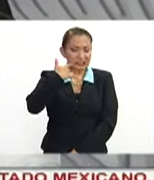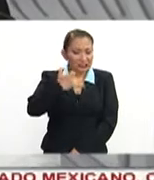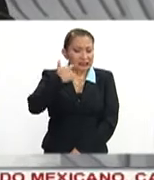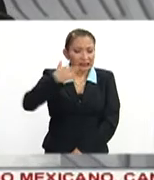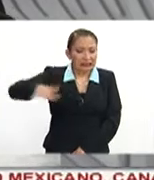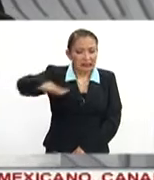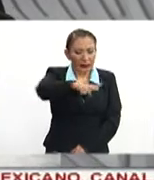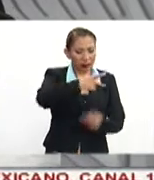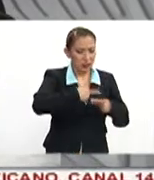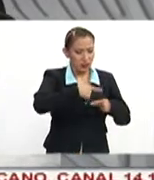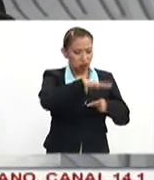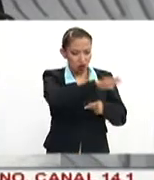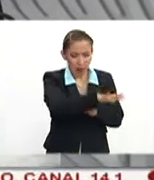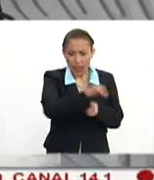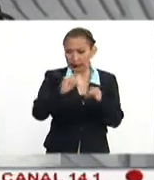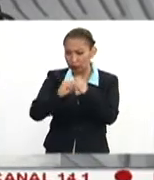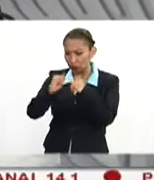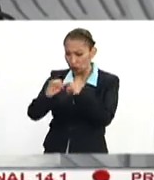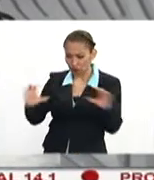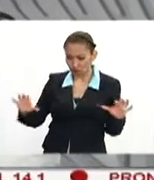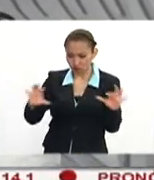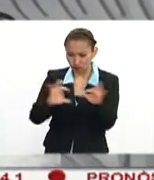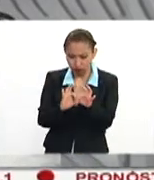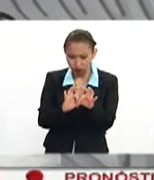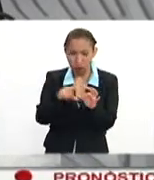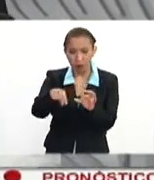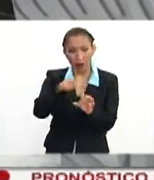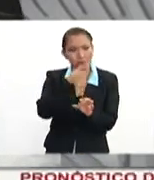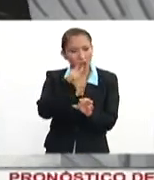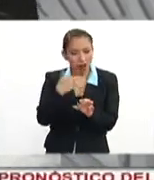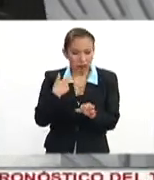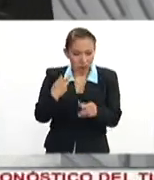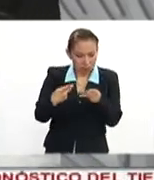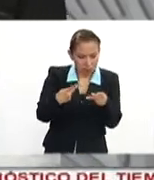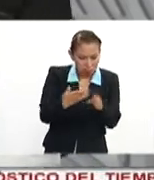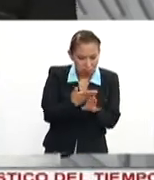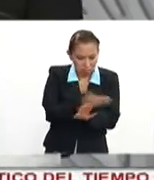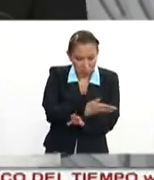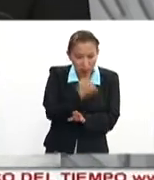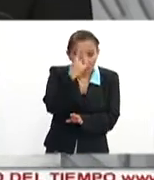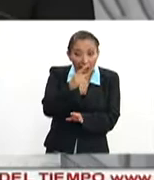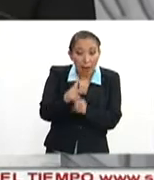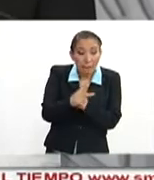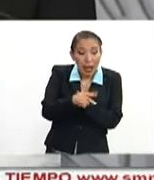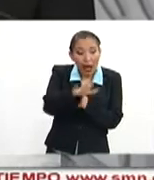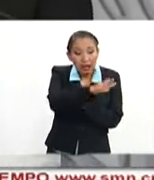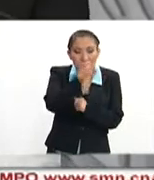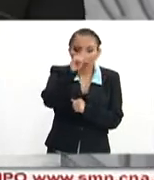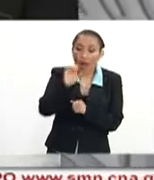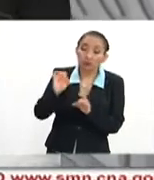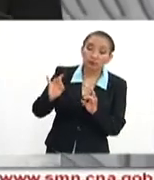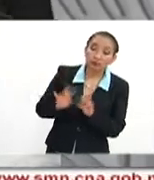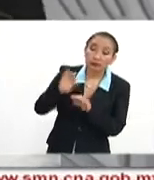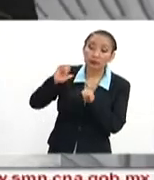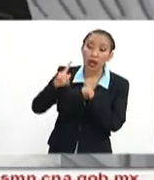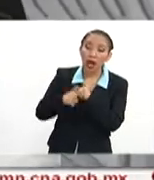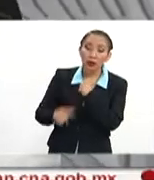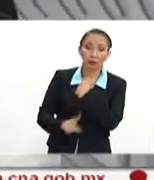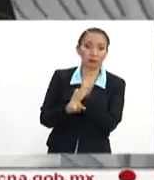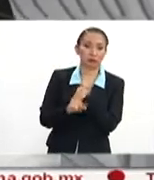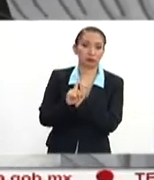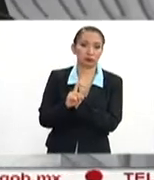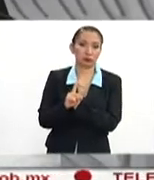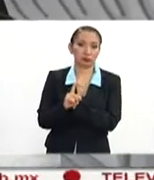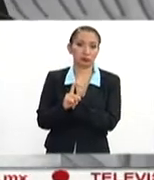esfuerzos de sociedad e instituciones, que estamos mejor preparados como país para hacerle frente a las